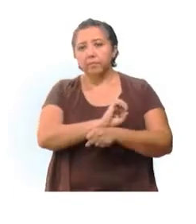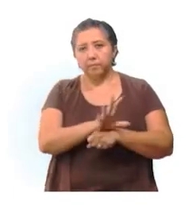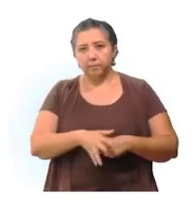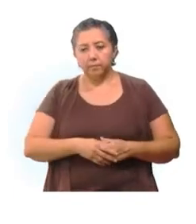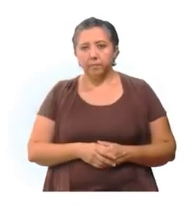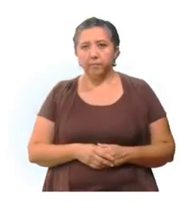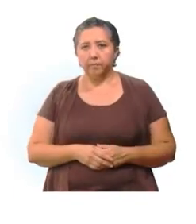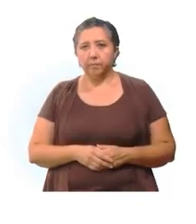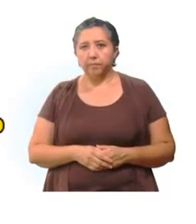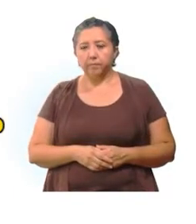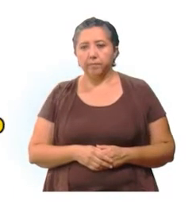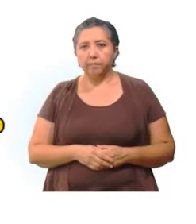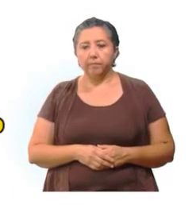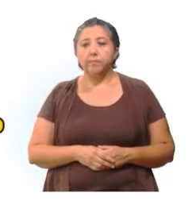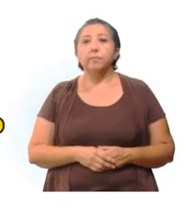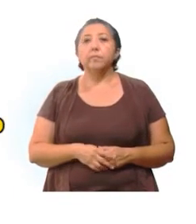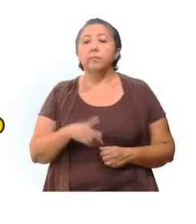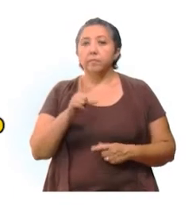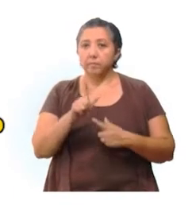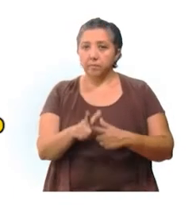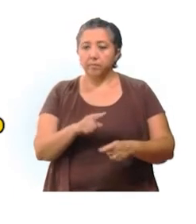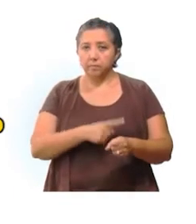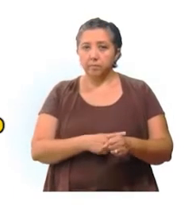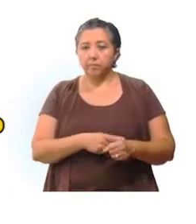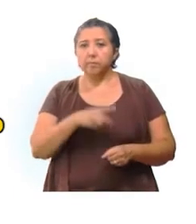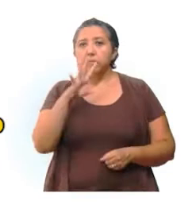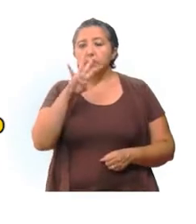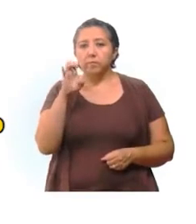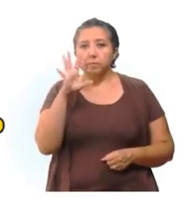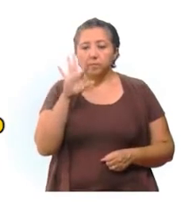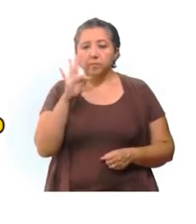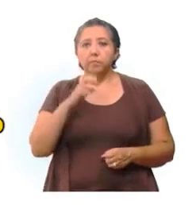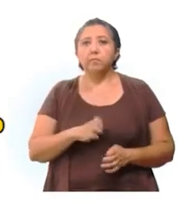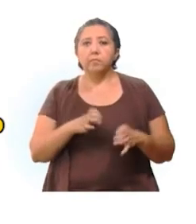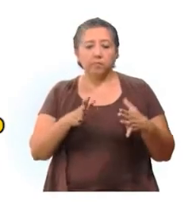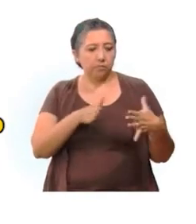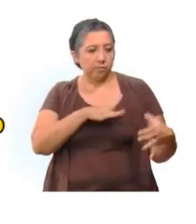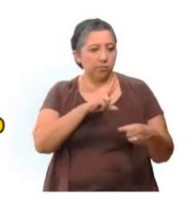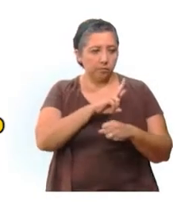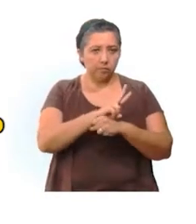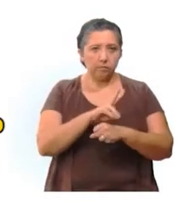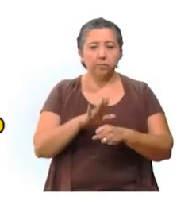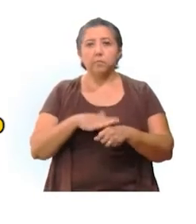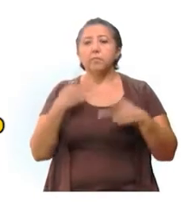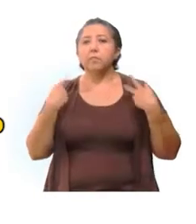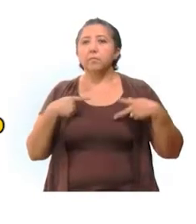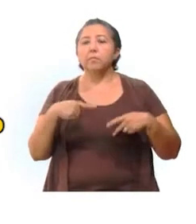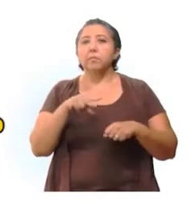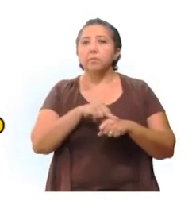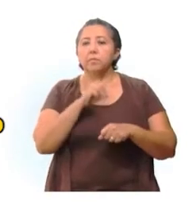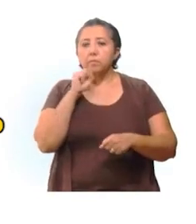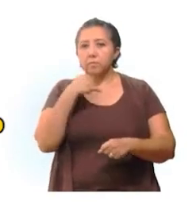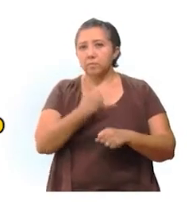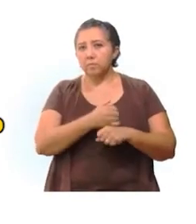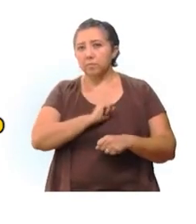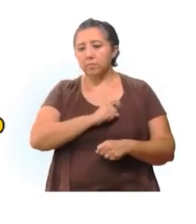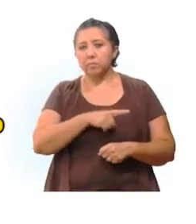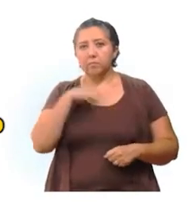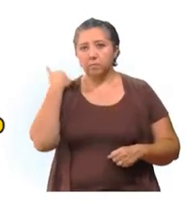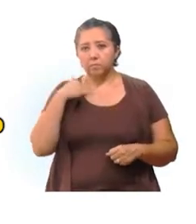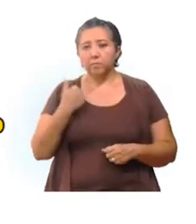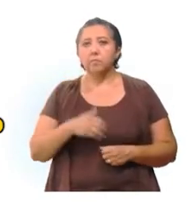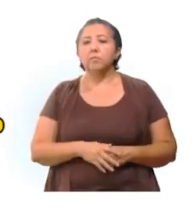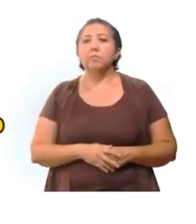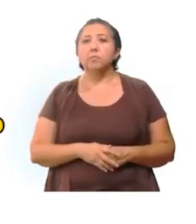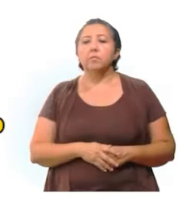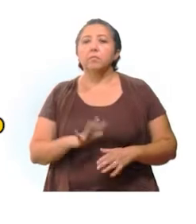del coronavirus. De los casos activos, 440 están estables, aislados y monitoreados por personal médico de la Secretaría de Salud